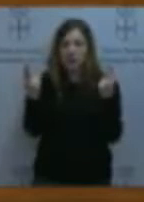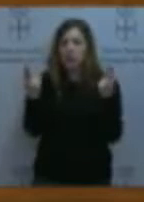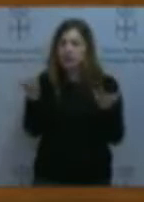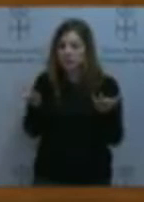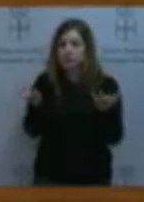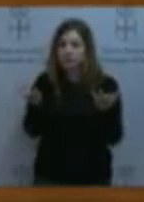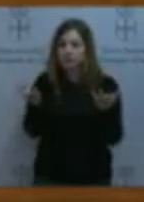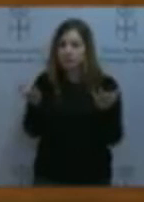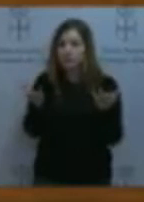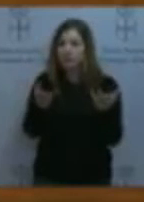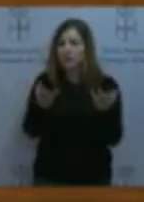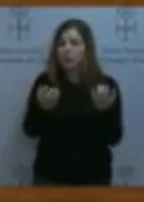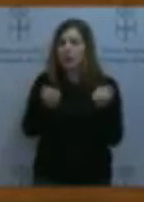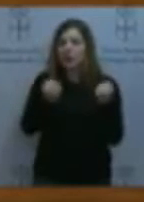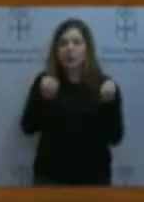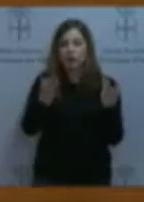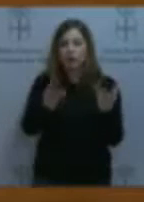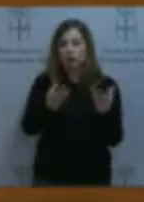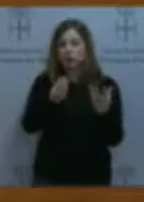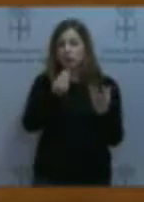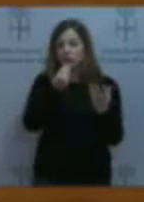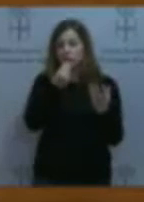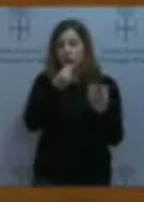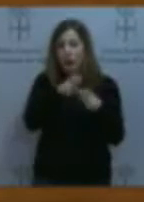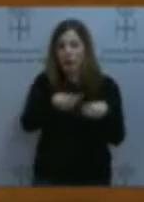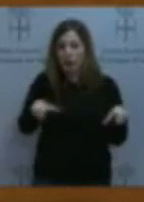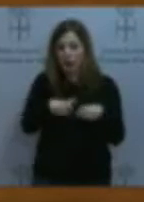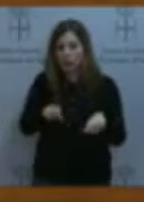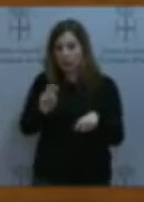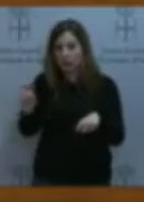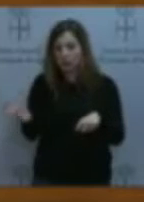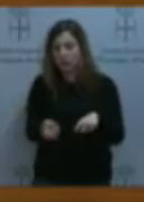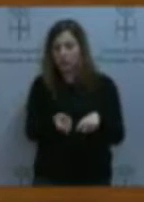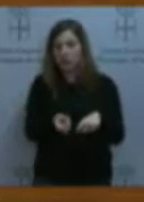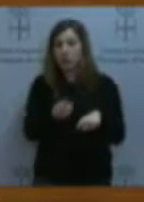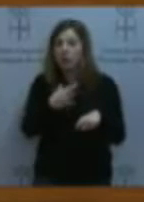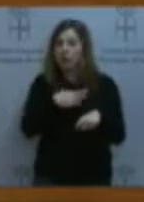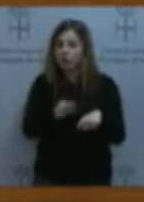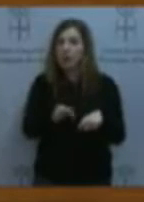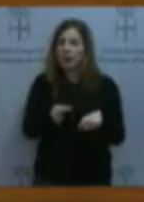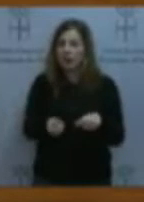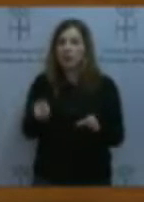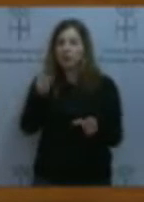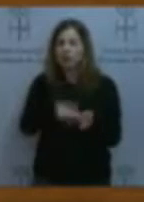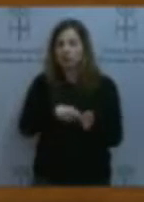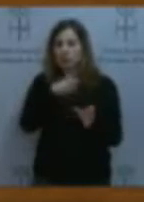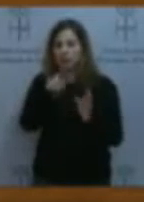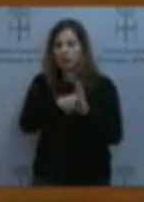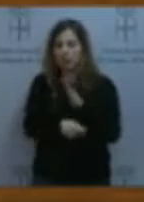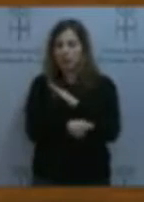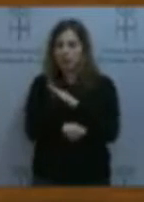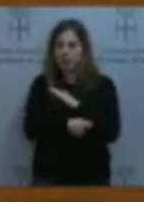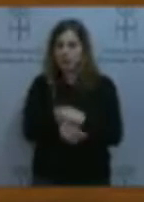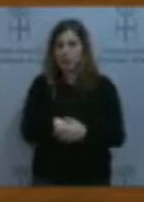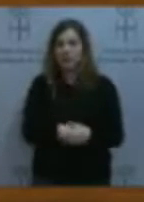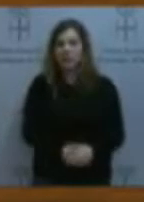de diferentes tipos de instalaciones que se podrían sumar a este tipo de medidas. Sin mucho más, nosotros